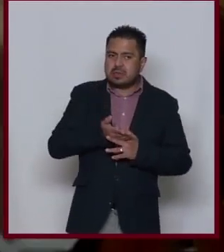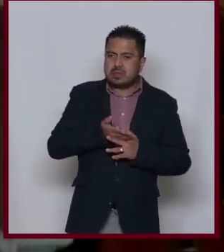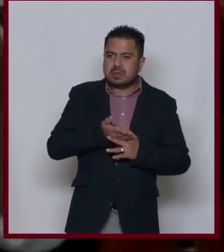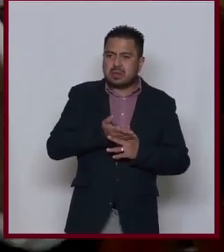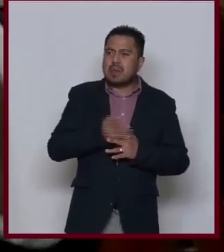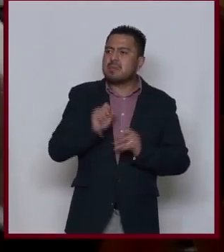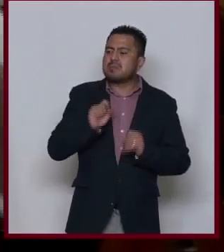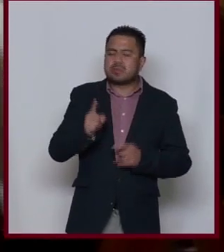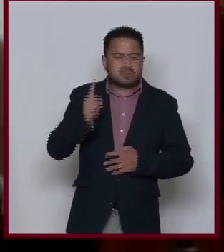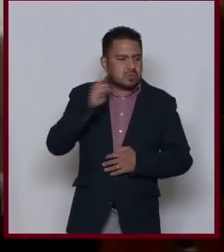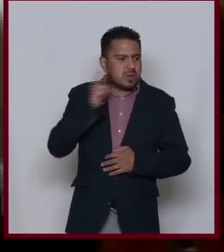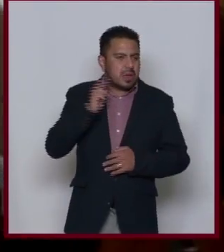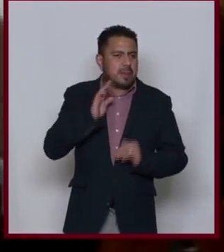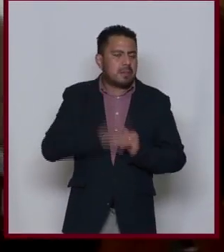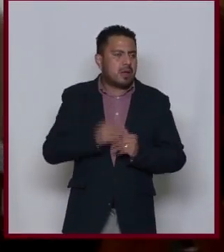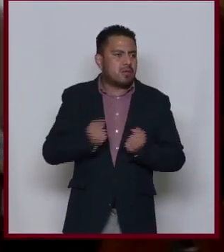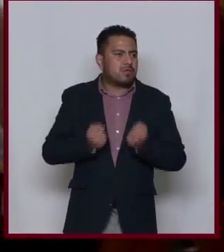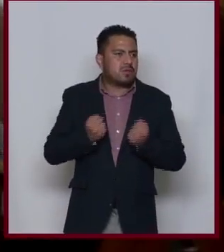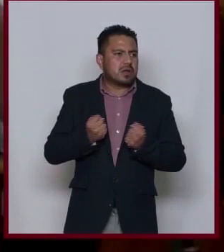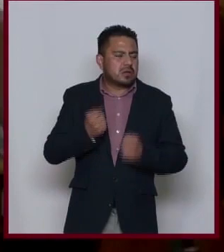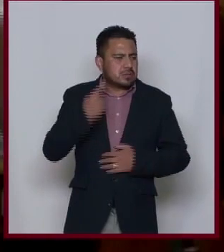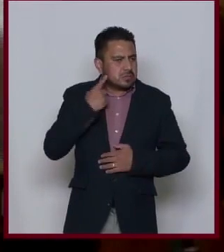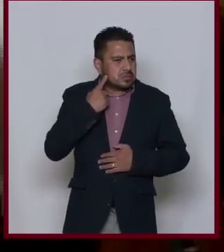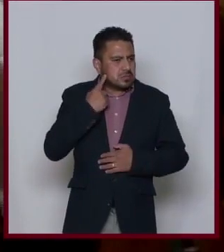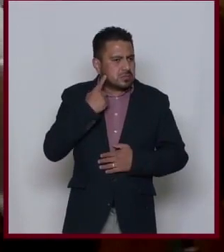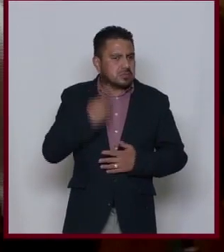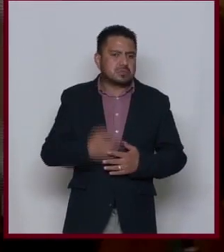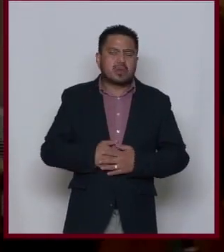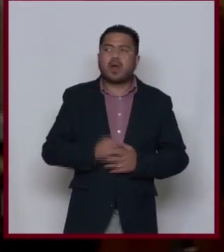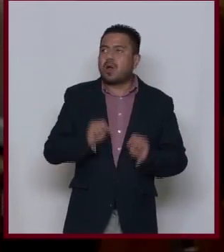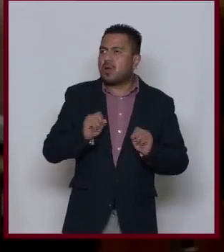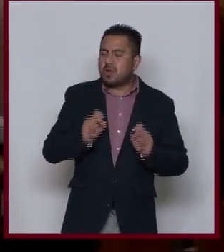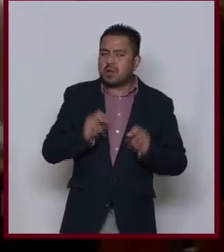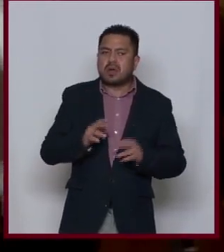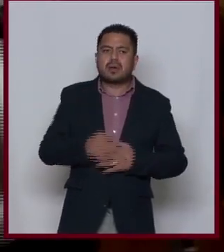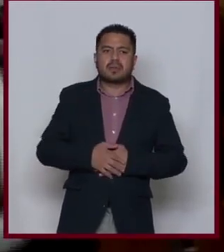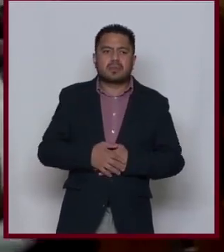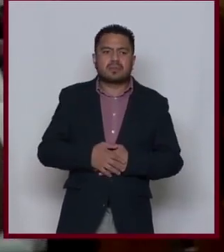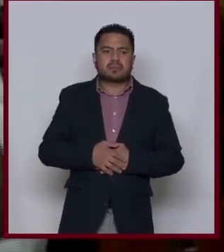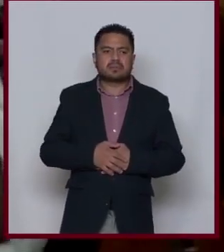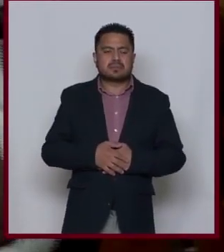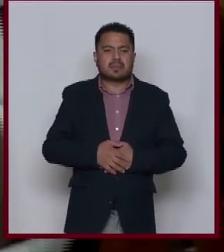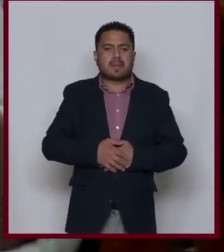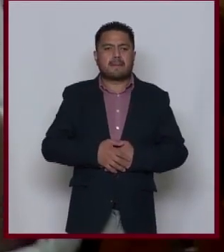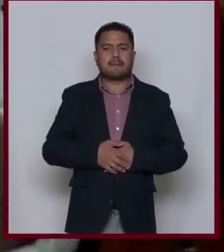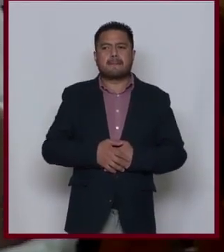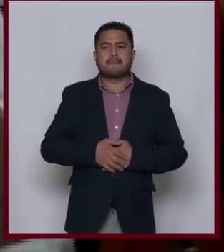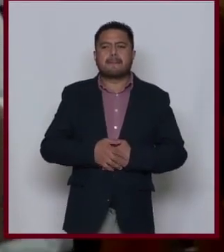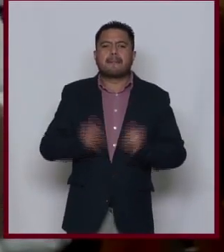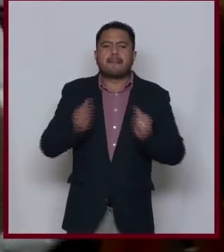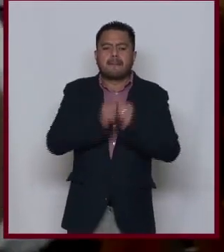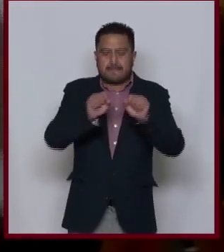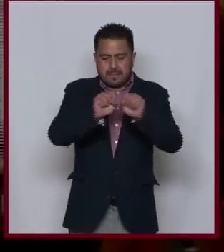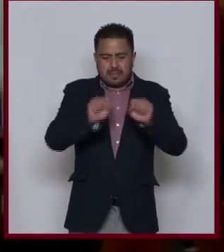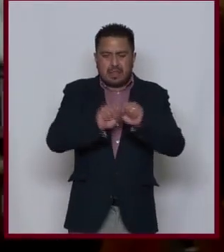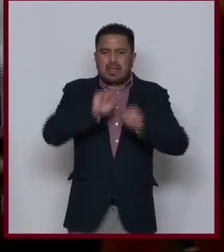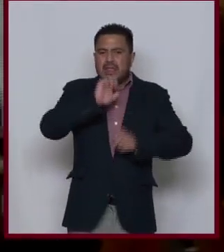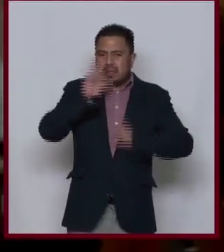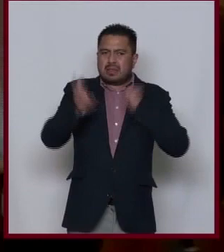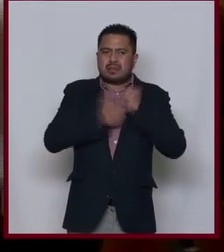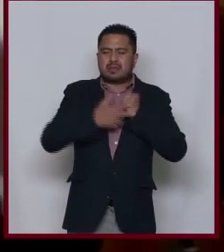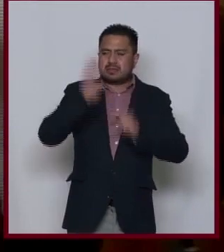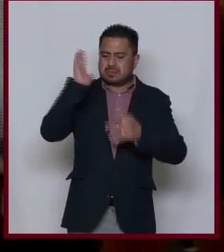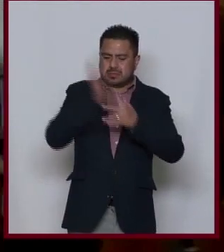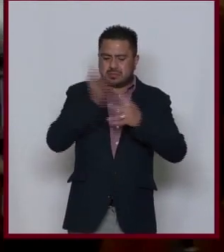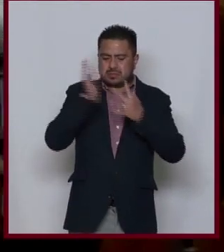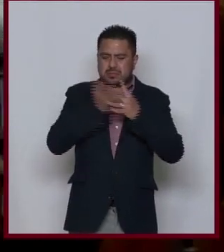es el mismo sonido pero más agudo. ¿Ok? Y entonces en el sistema europeo lo